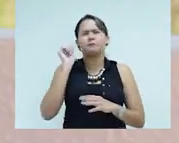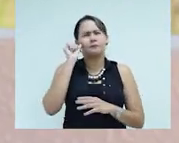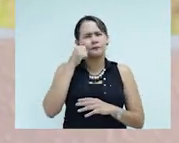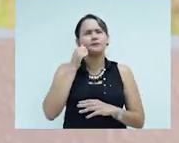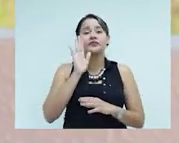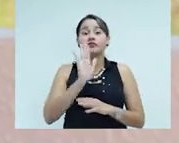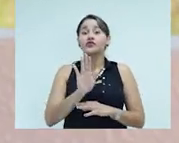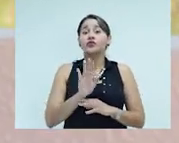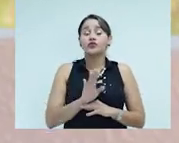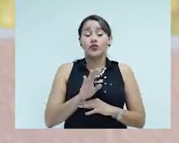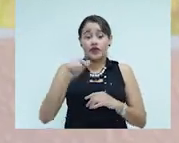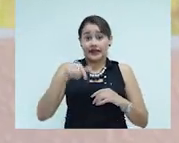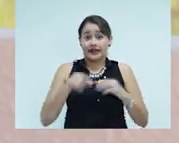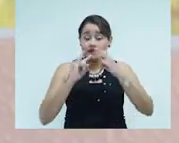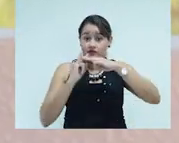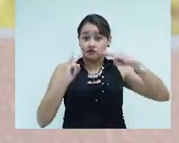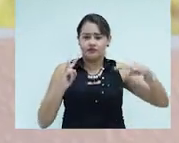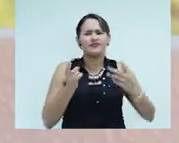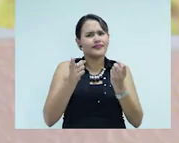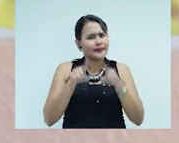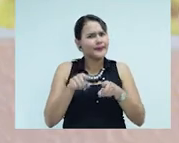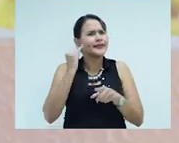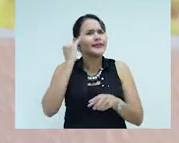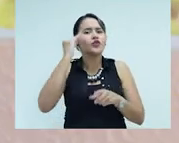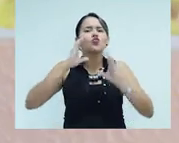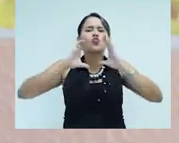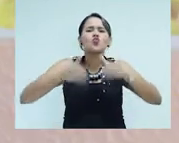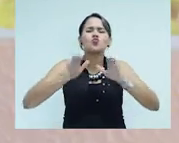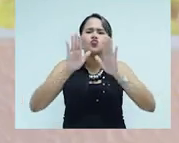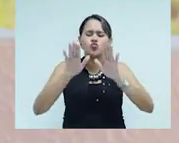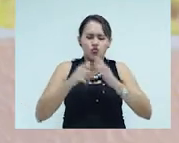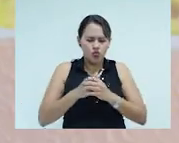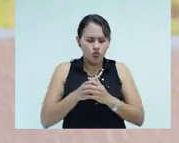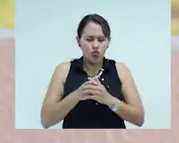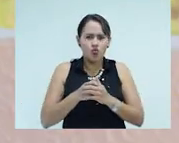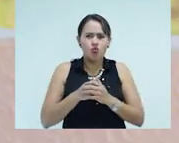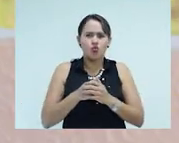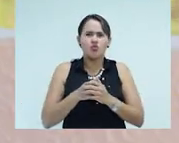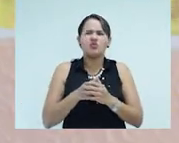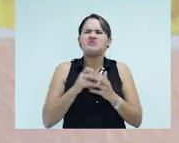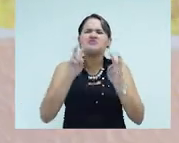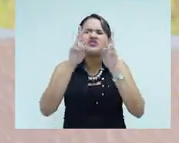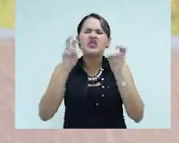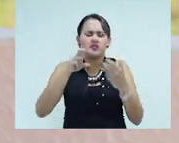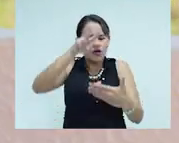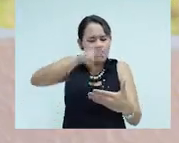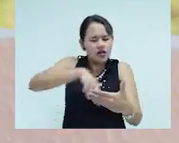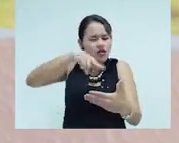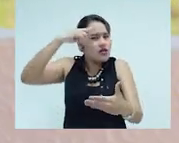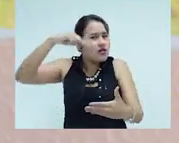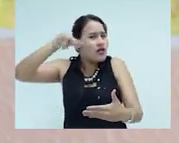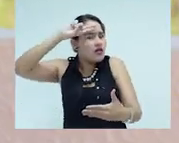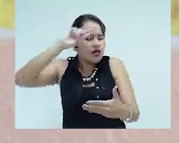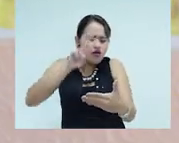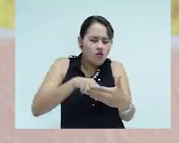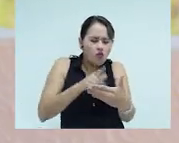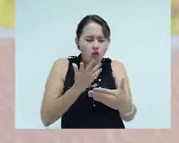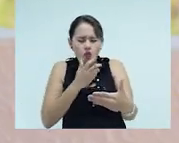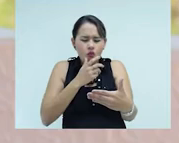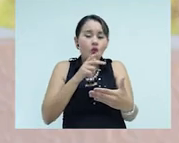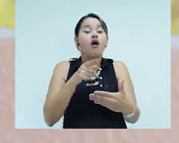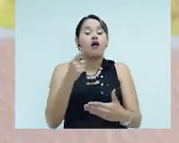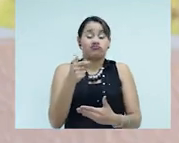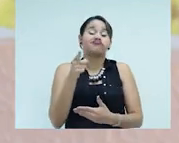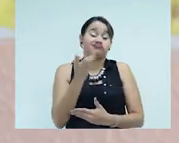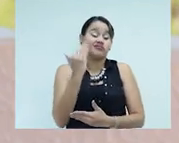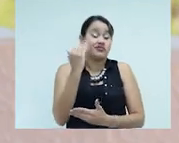Y aparte de eso, la universidad brindó como un curso de comprensión de textos